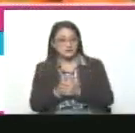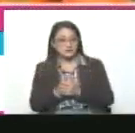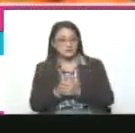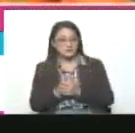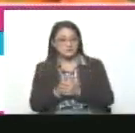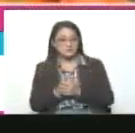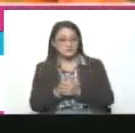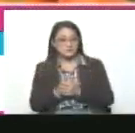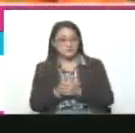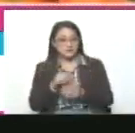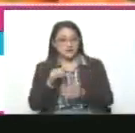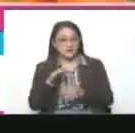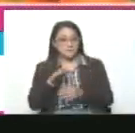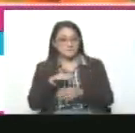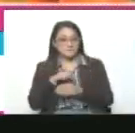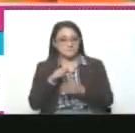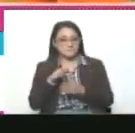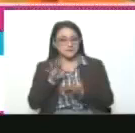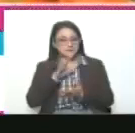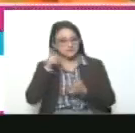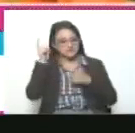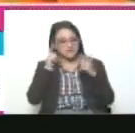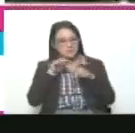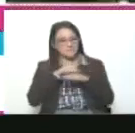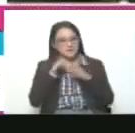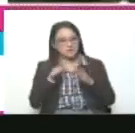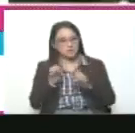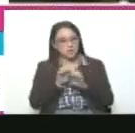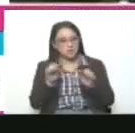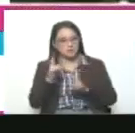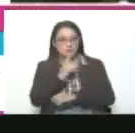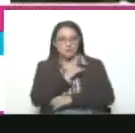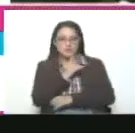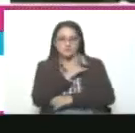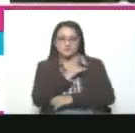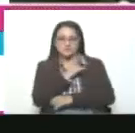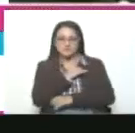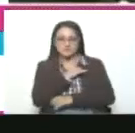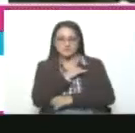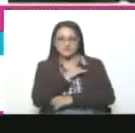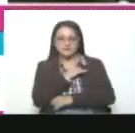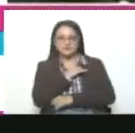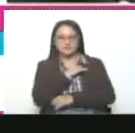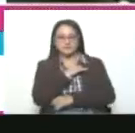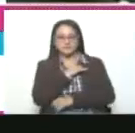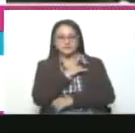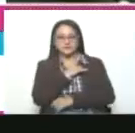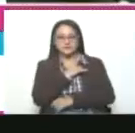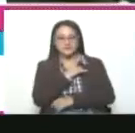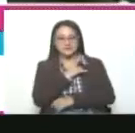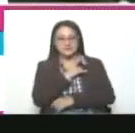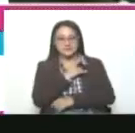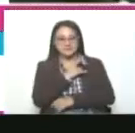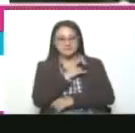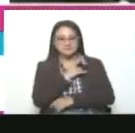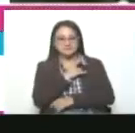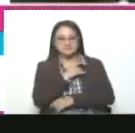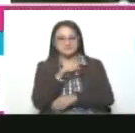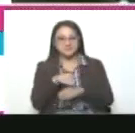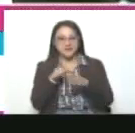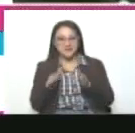ministro del comandante Hugo Chávez. Ministro de Educación Universitaria, Ciencia y Tecnología, un gran